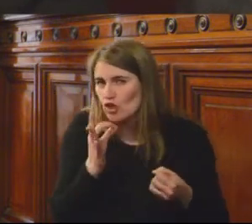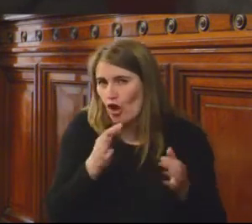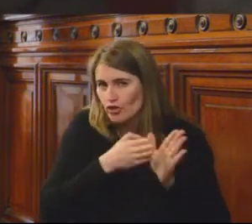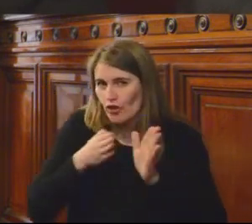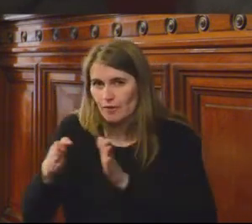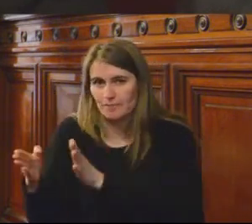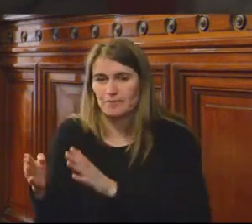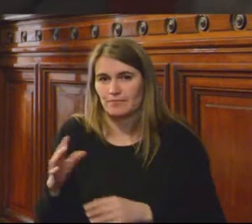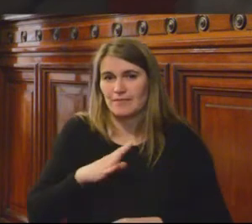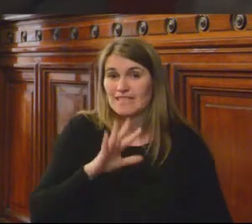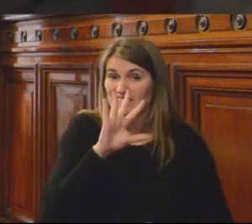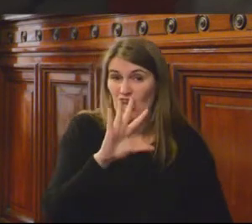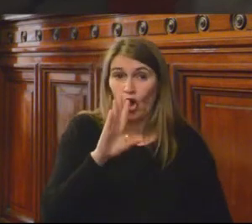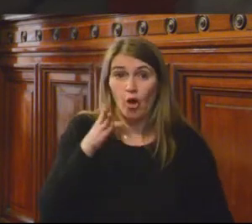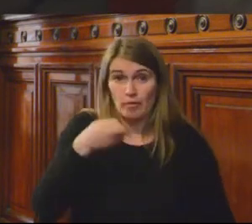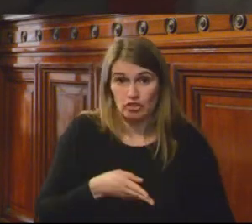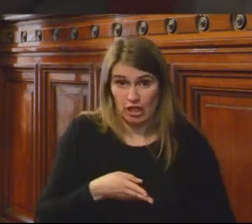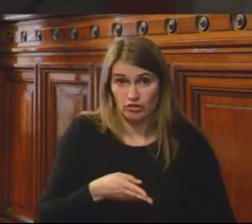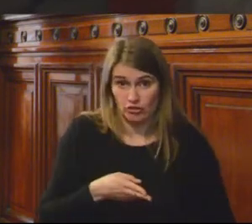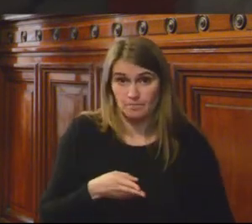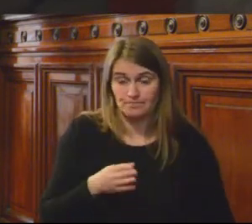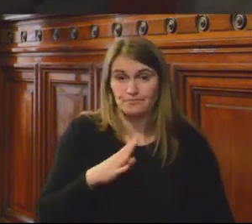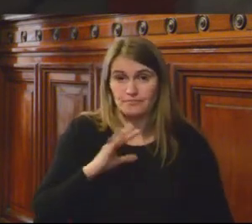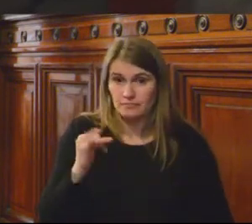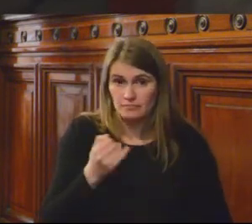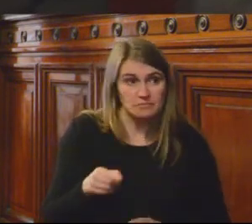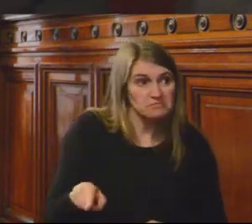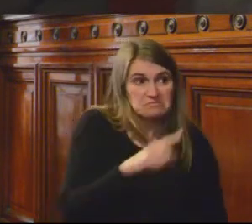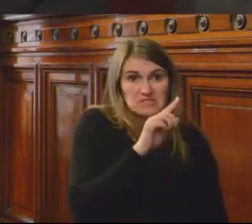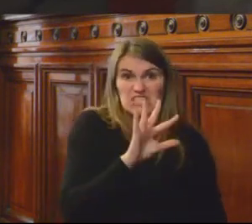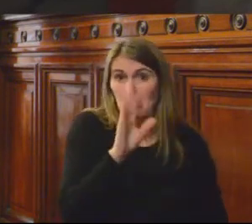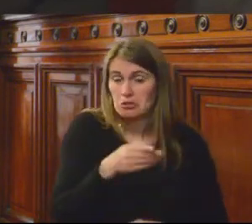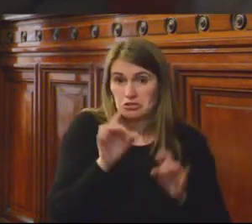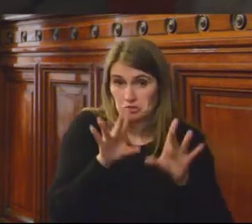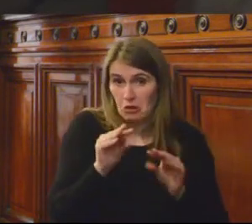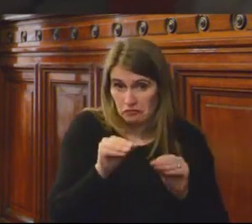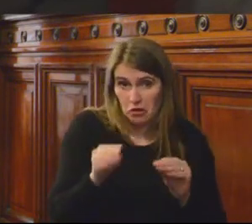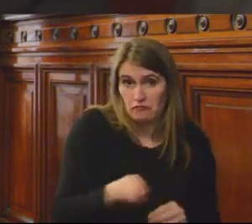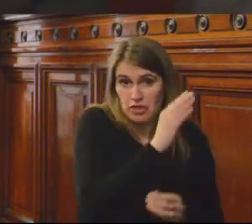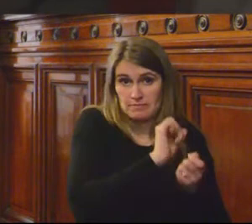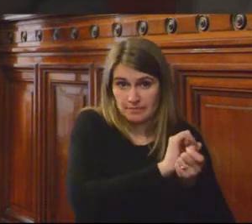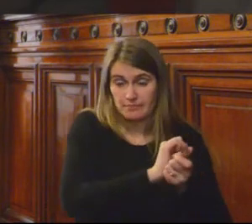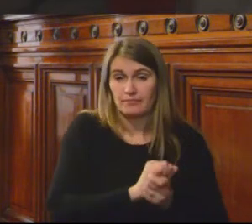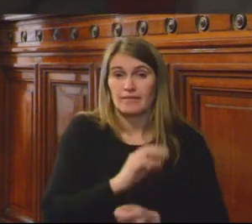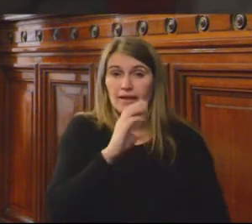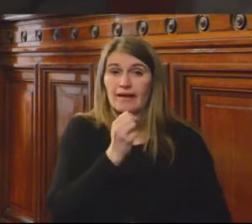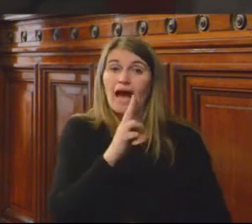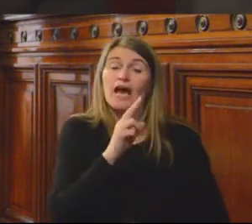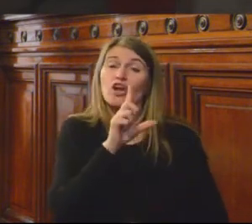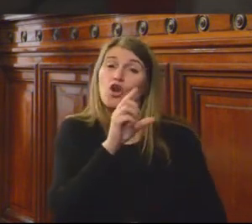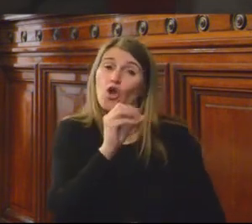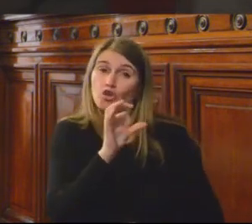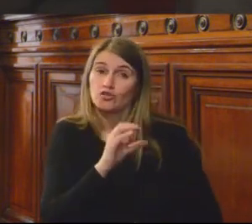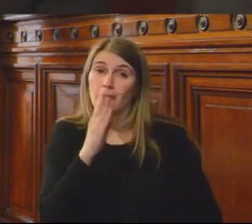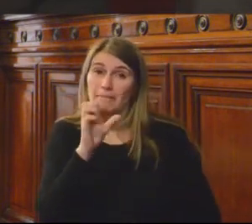acreditado, menos del 5% ha sido condenado, y por ejemplo tenemos tribunales, el caso de Carlos Pérez, preso el 8 de mayo de